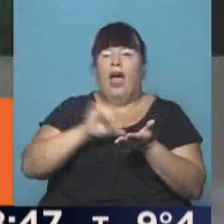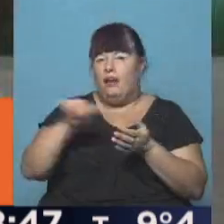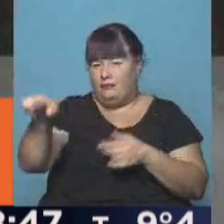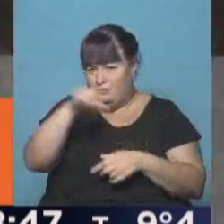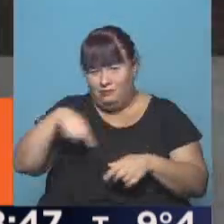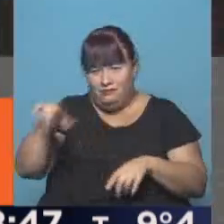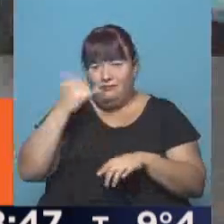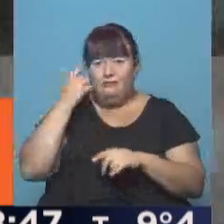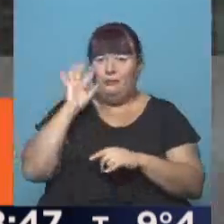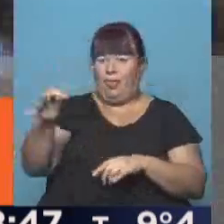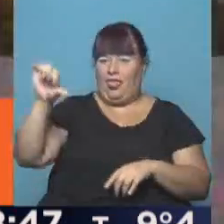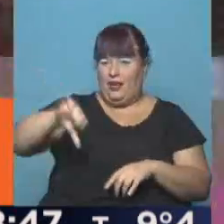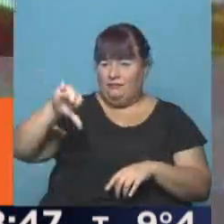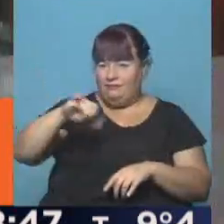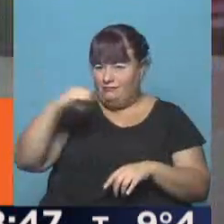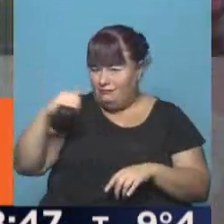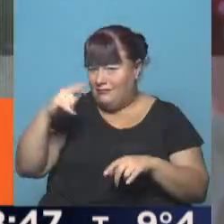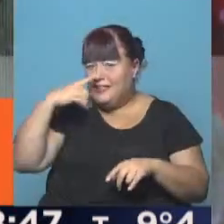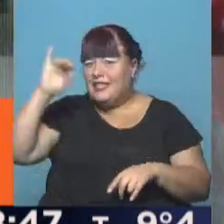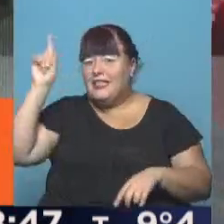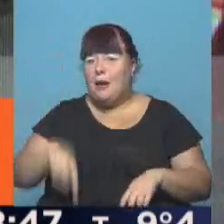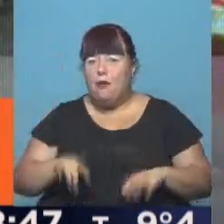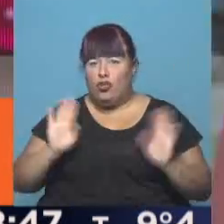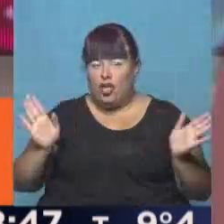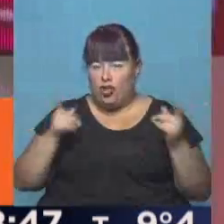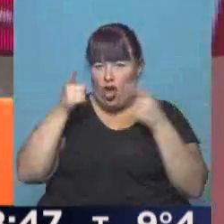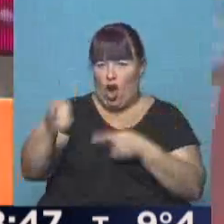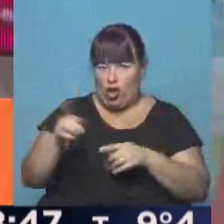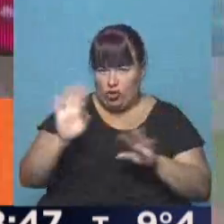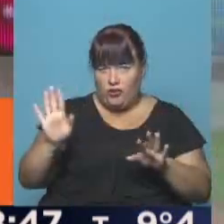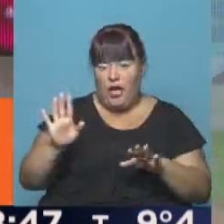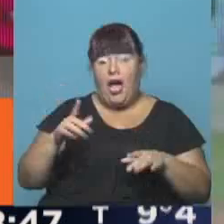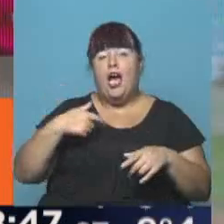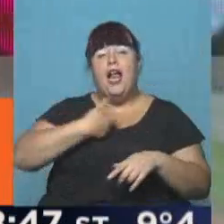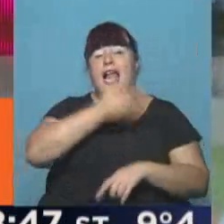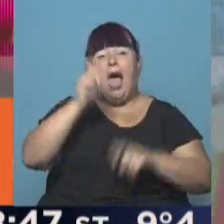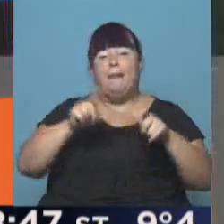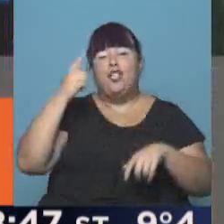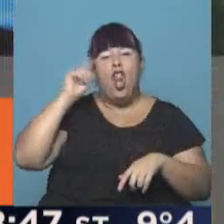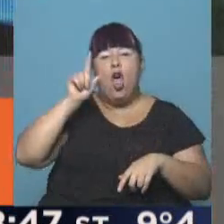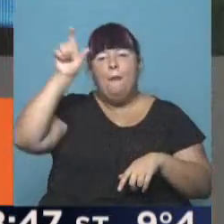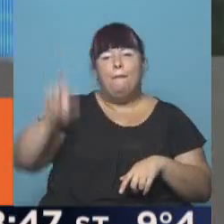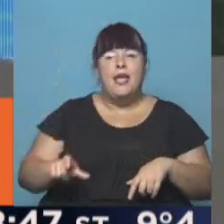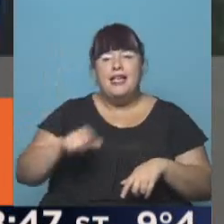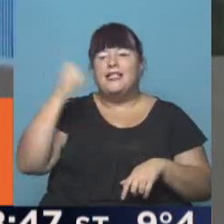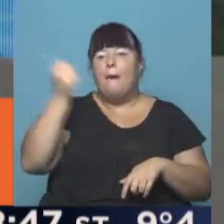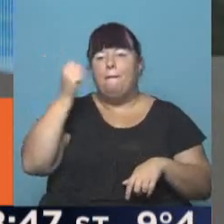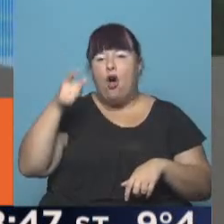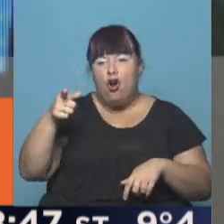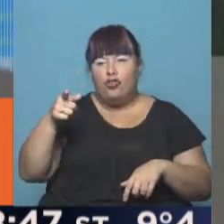imagen negativa casi del 70%, es decir, la sociedad no los considera como el